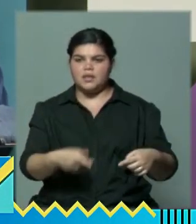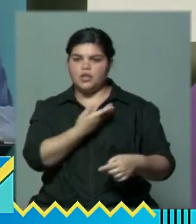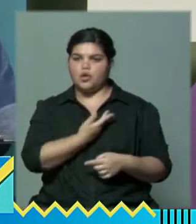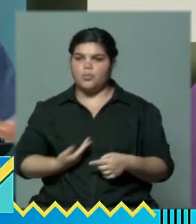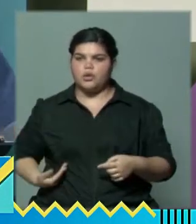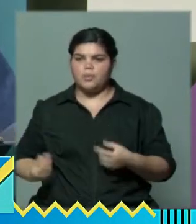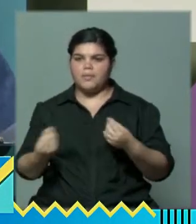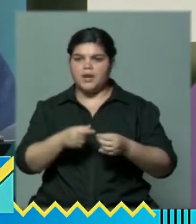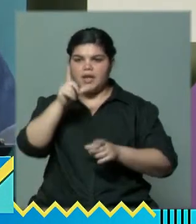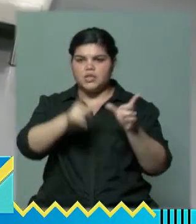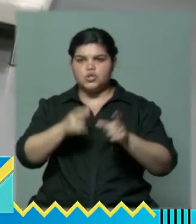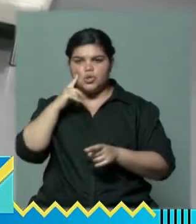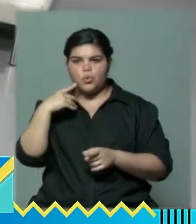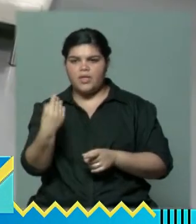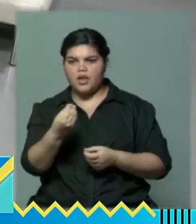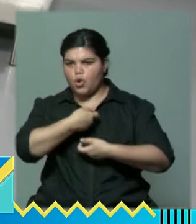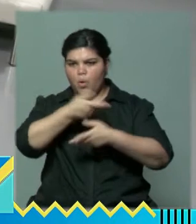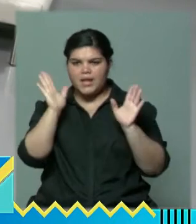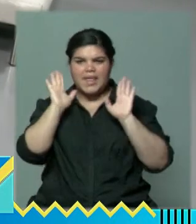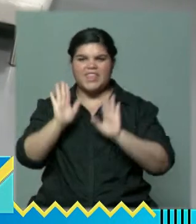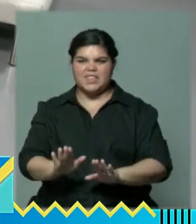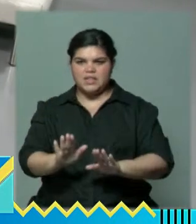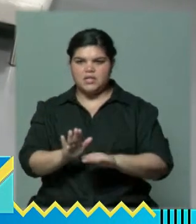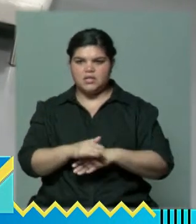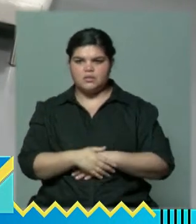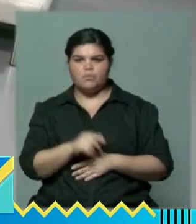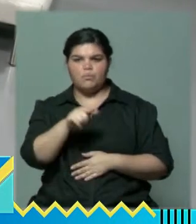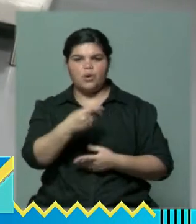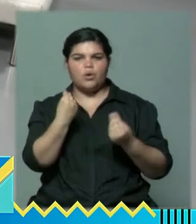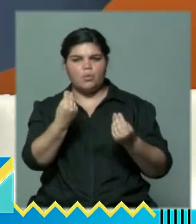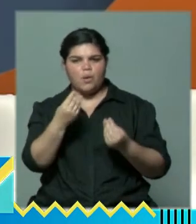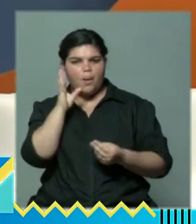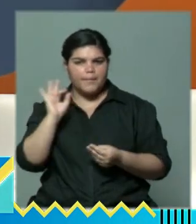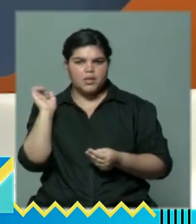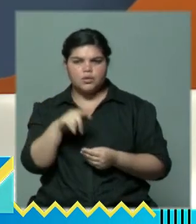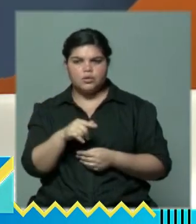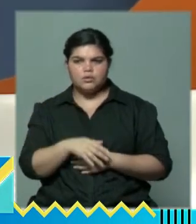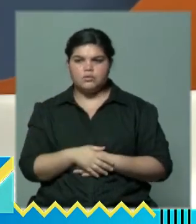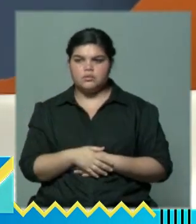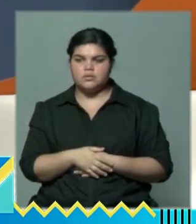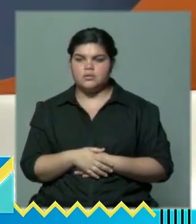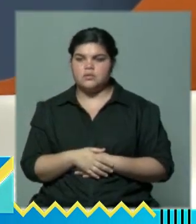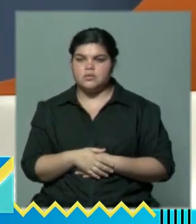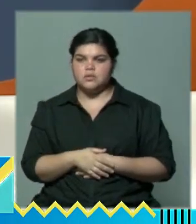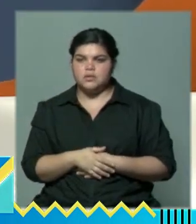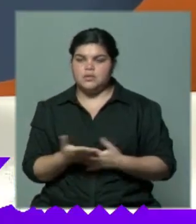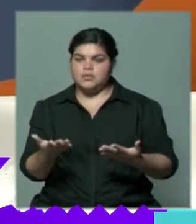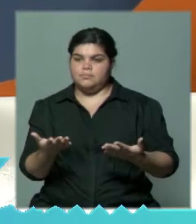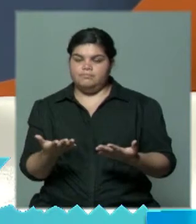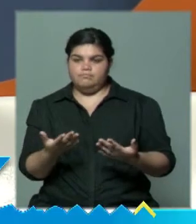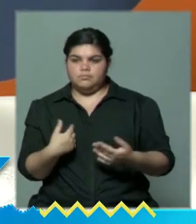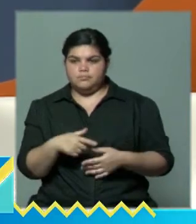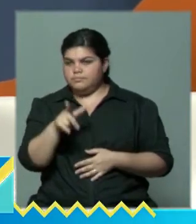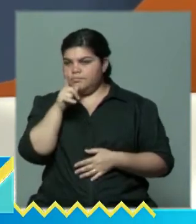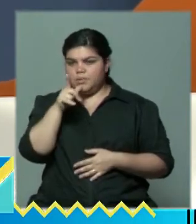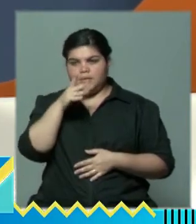cualquier ciudadano. Vos, Pablo, ¿cómo ves esto? A ver, creo que estamos llevando a extremo que no hay